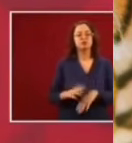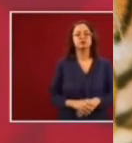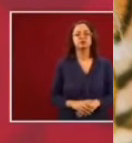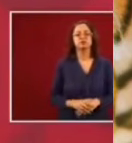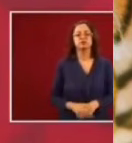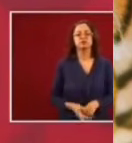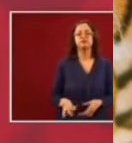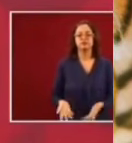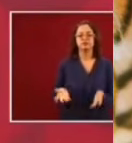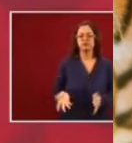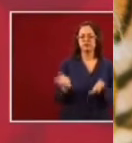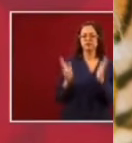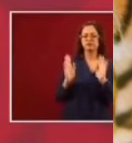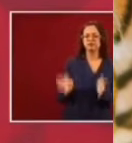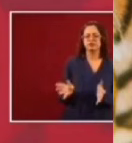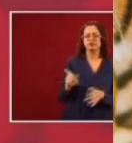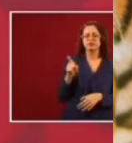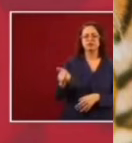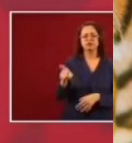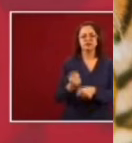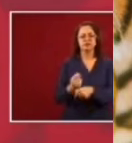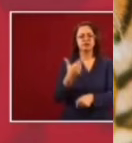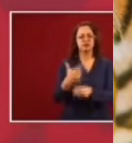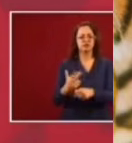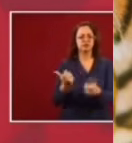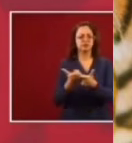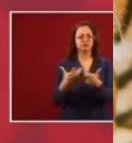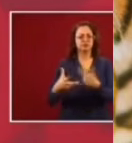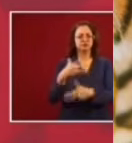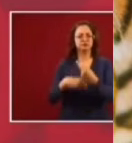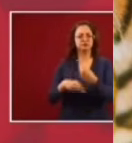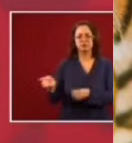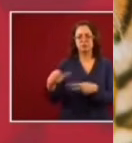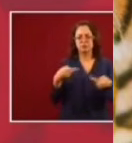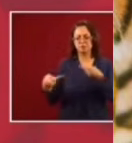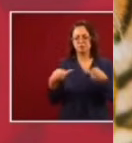a pedir a la Secretaría de Economía que nos